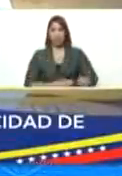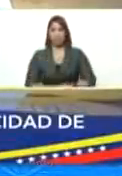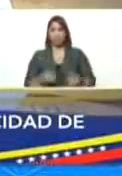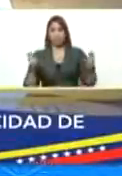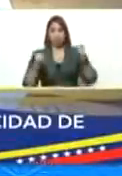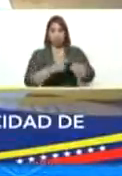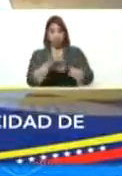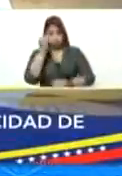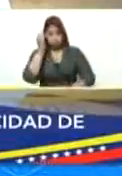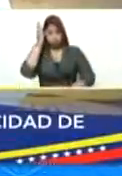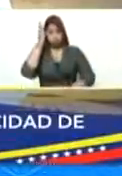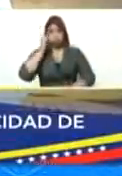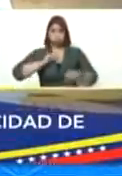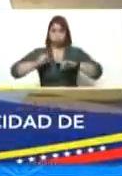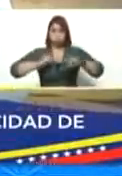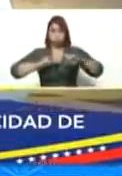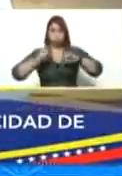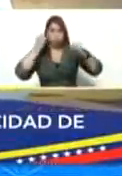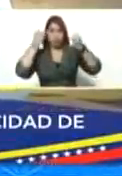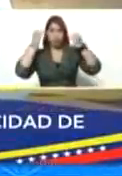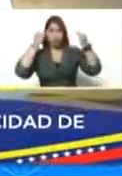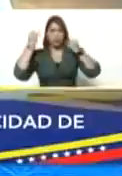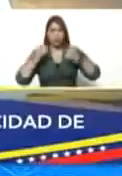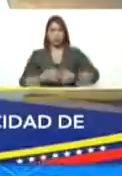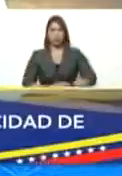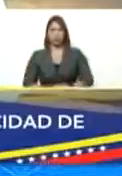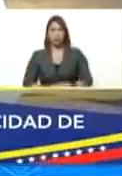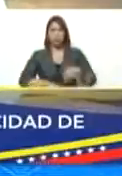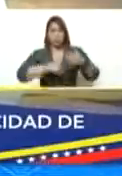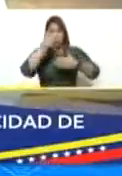La capacidad de acción de las ideas, de los